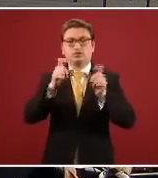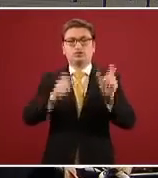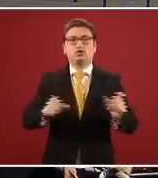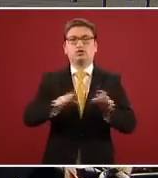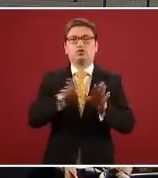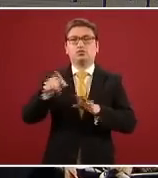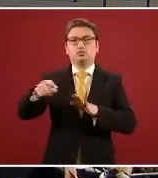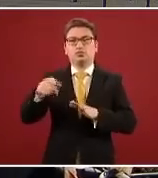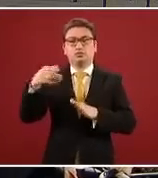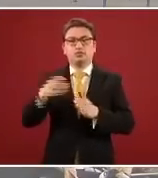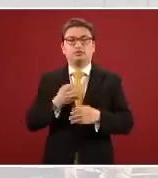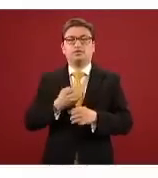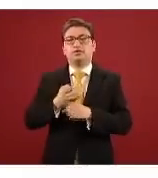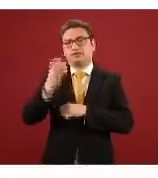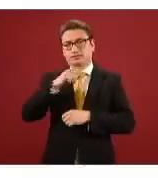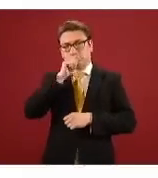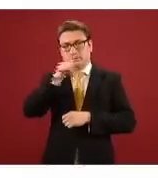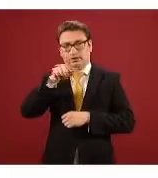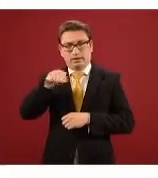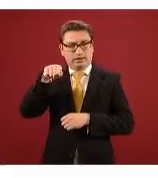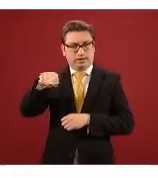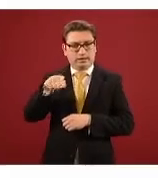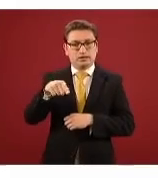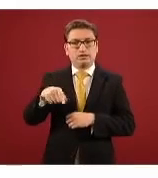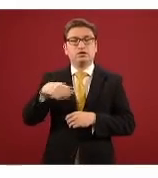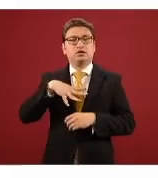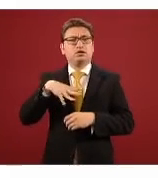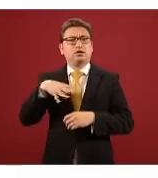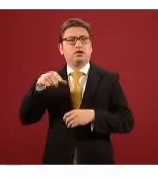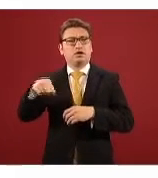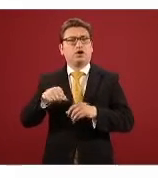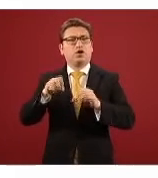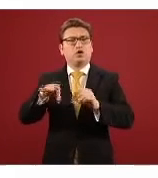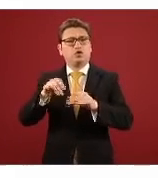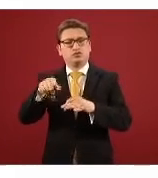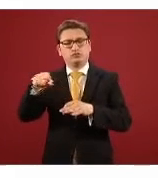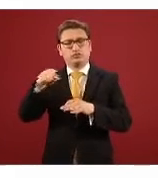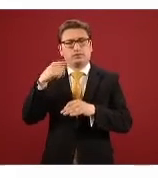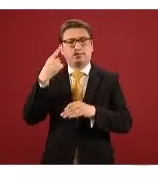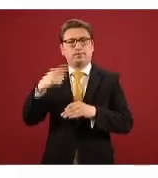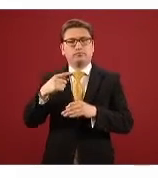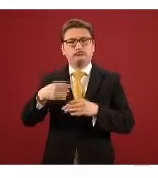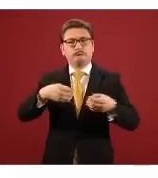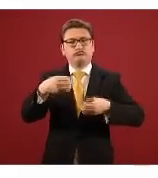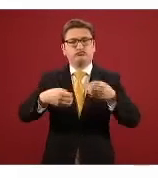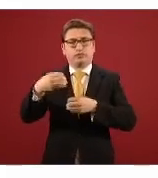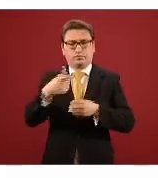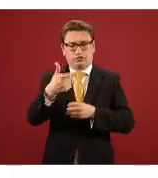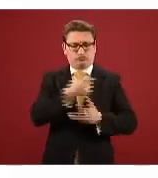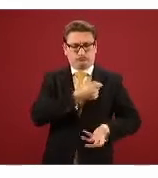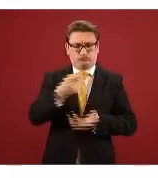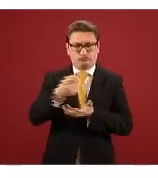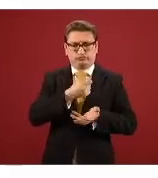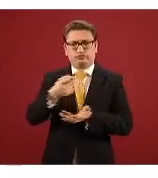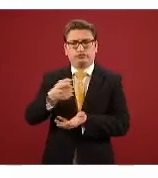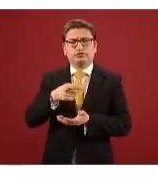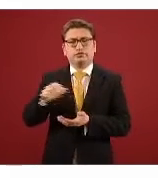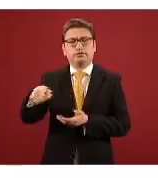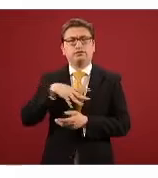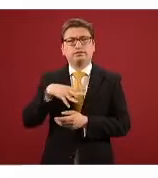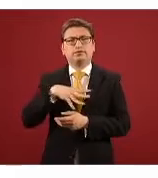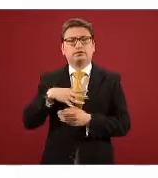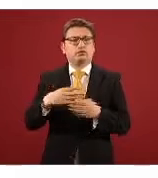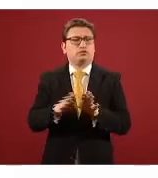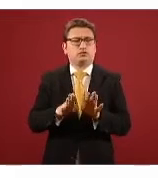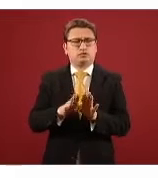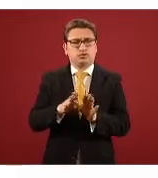despacho en el estado de Jalisco que no estaba registrado de manera fiscal, pero que recibía recursos financieros con adquisición, entre